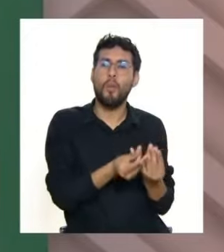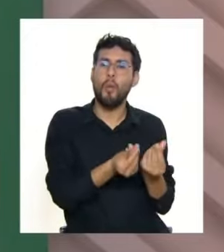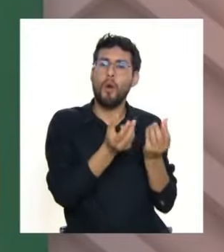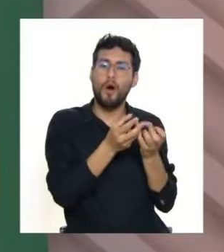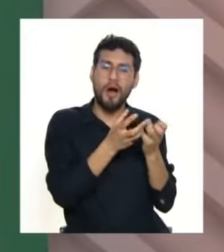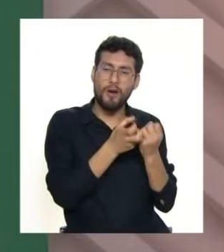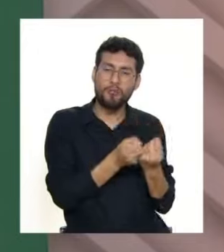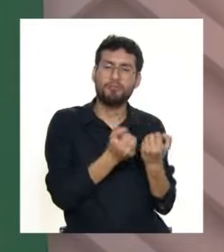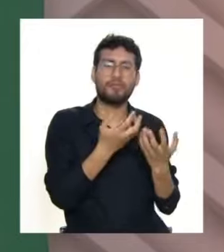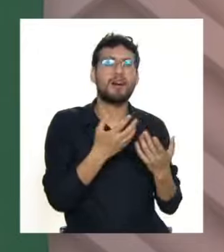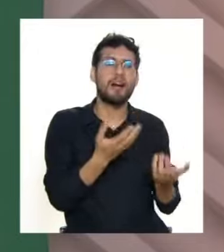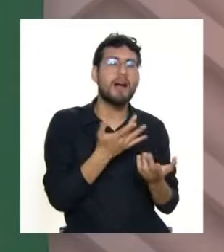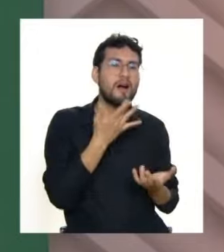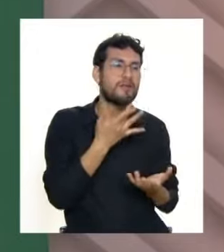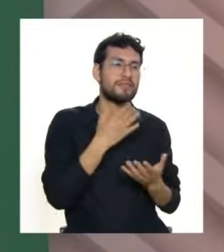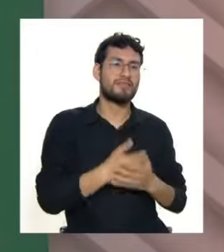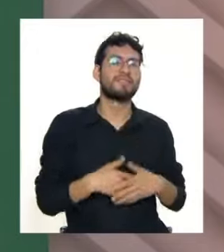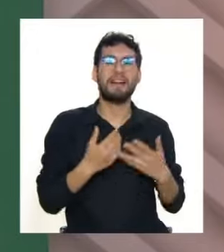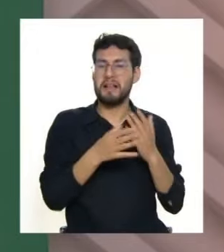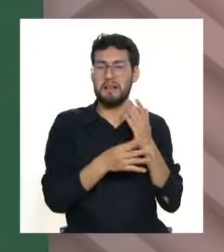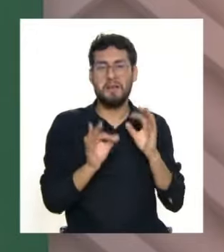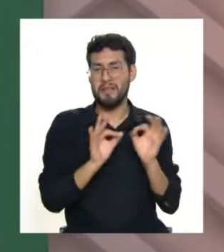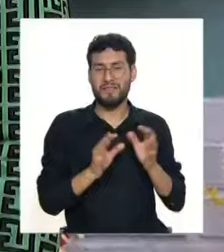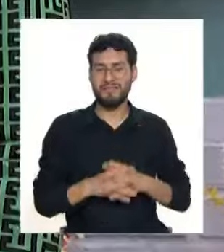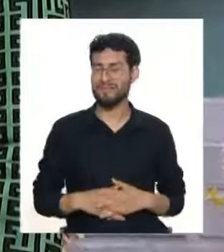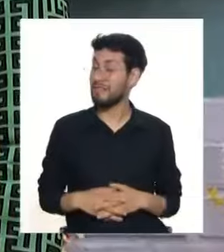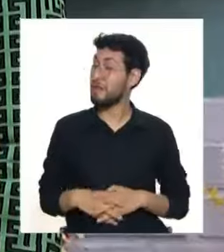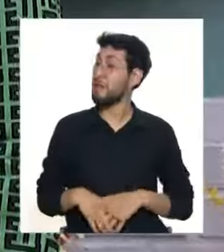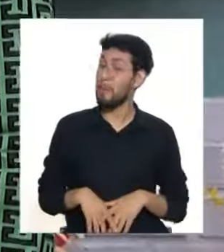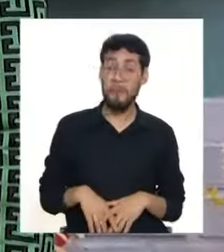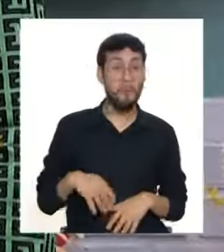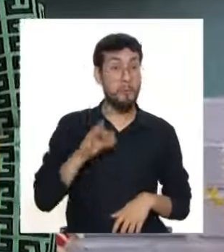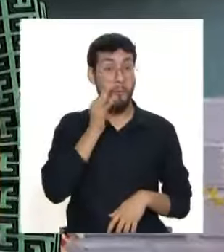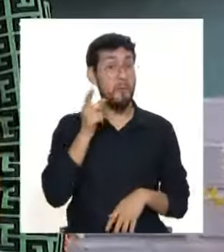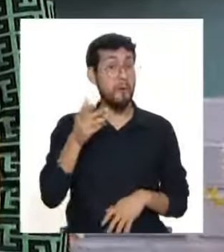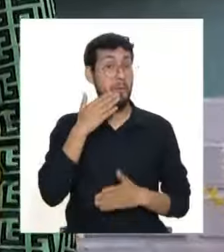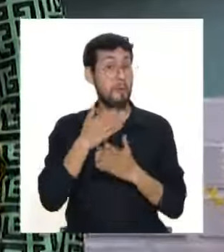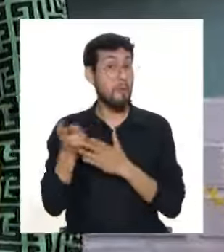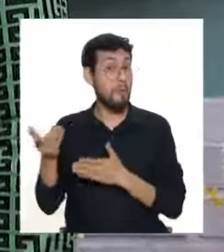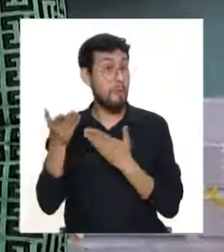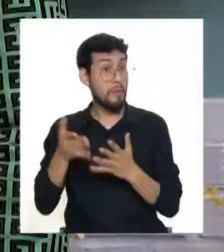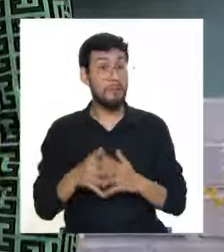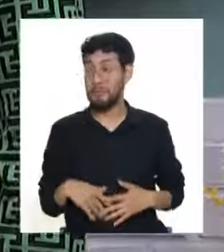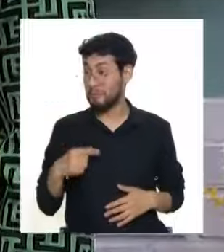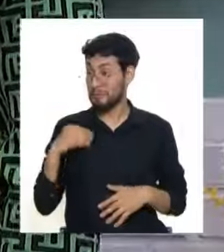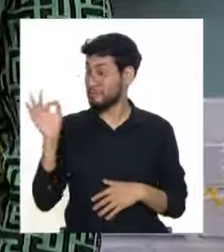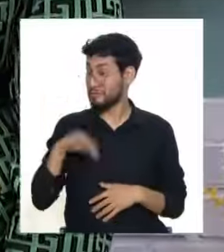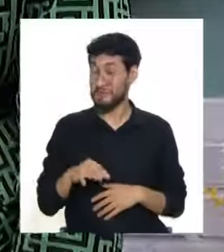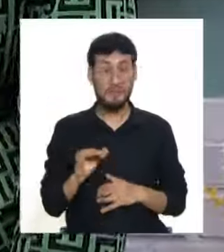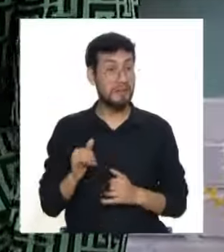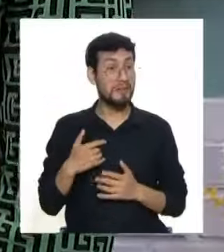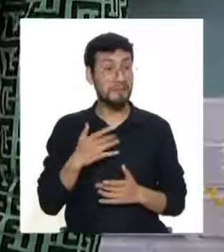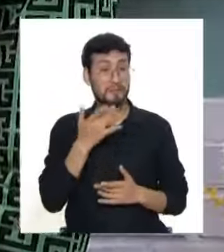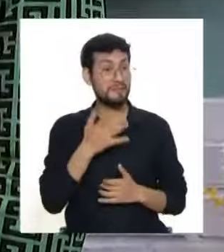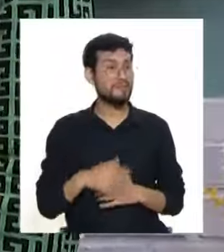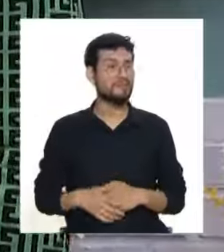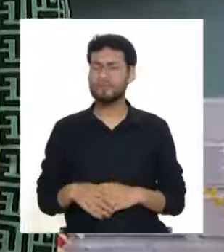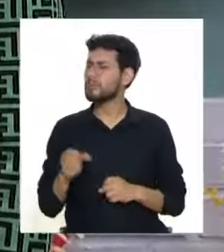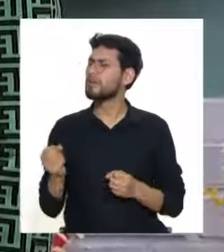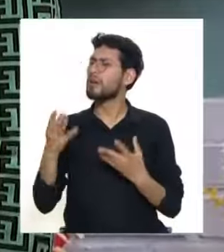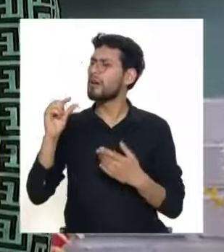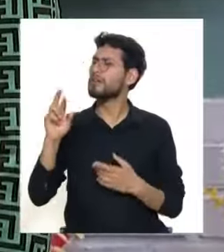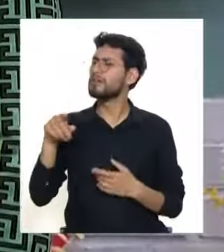más jugosa, más sabrosa y sin tanta grasa adicional. ¡Qué rico! Me gustó esa técnica. Nunca la he probado así y suena sabroso. Perdón,